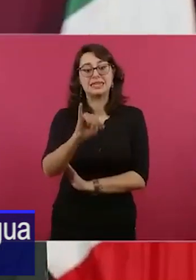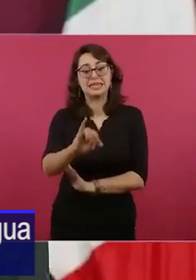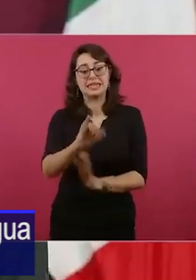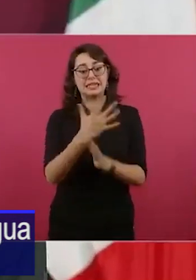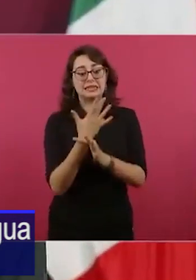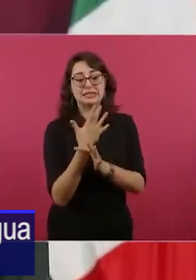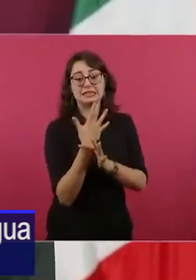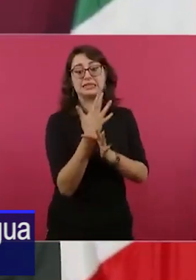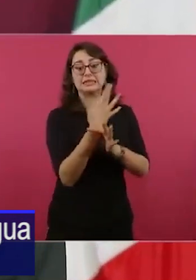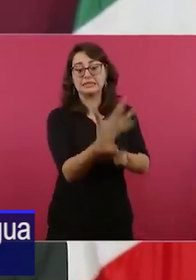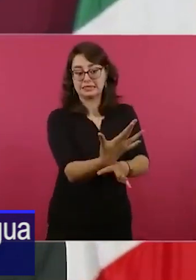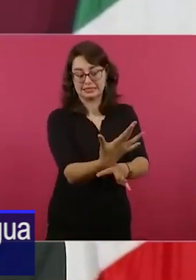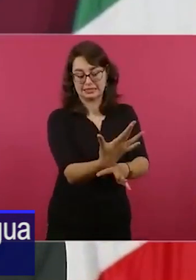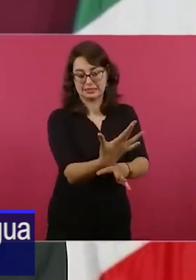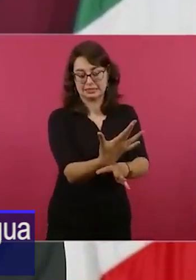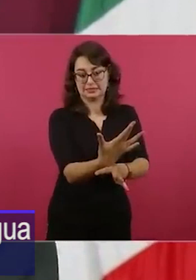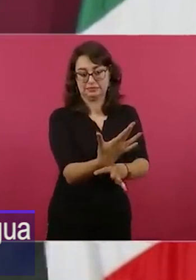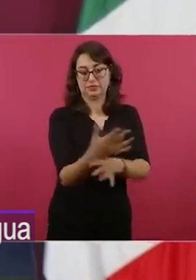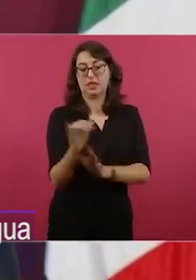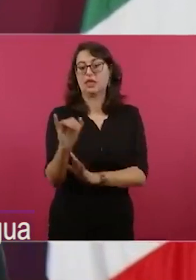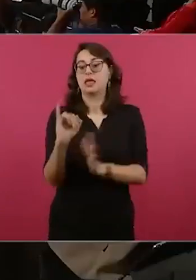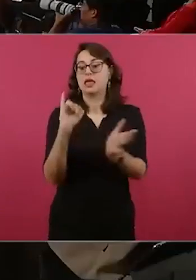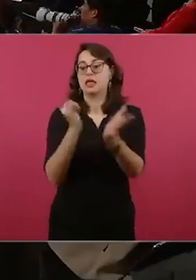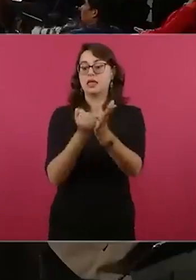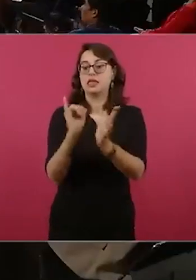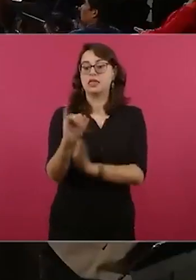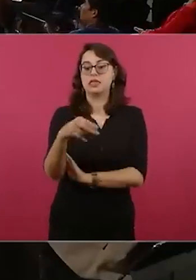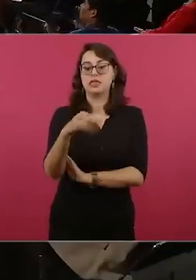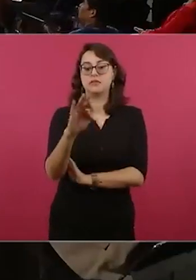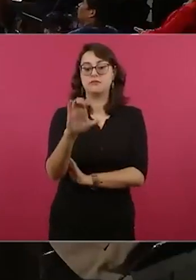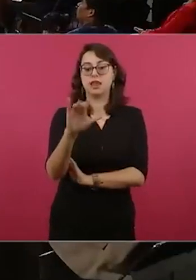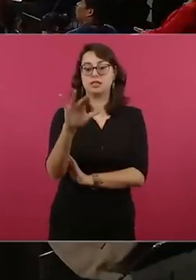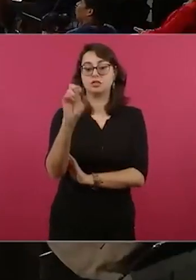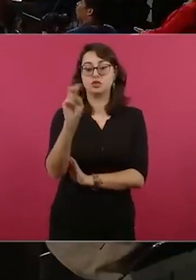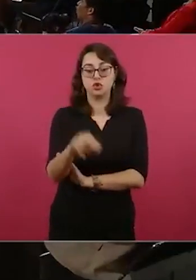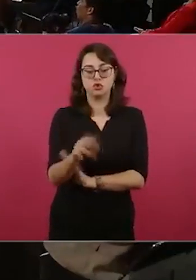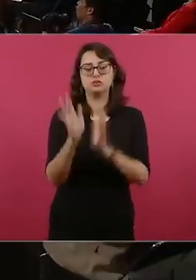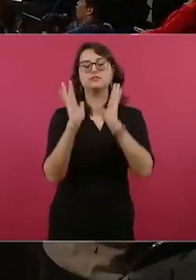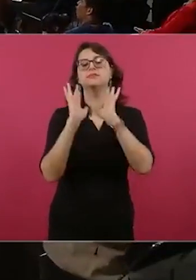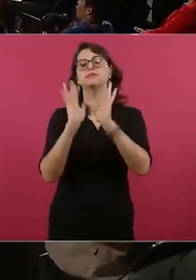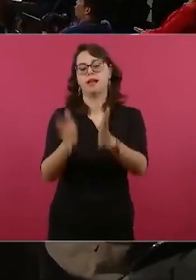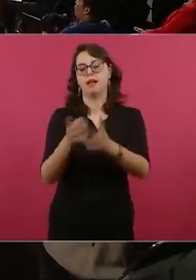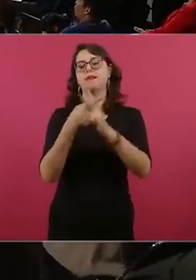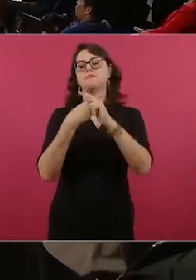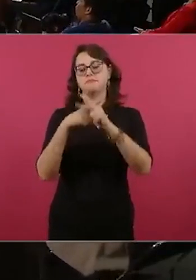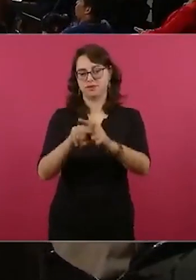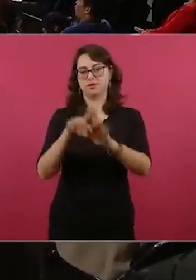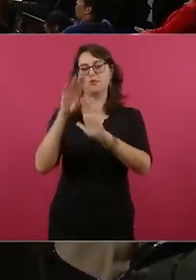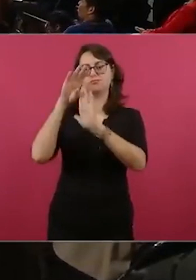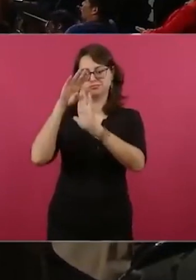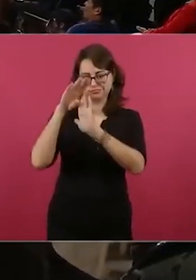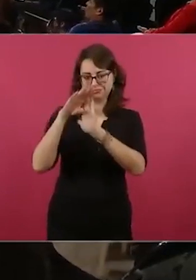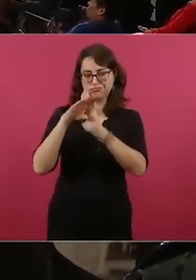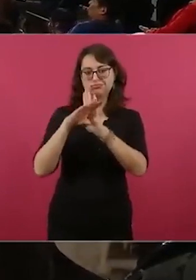supervisó el avance en la red de presas de agua superficial que forman parte del proyecto Agua Saludable para la Laguna. El jefe del Ejecutivo